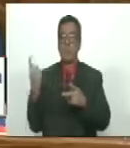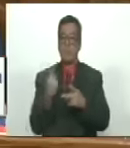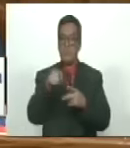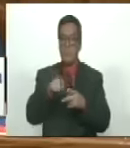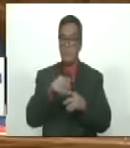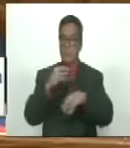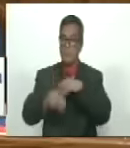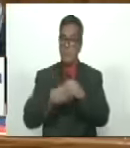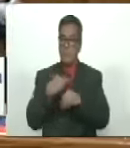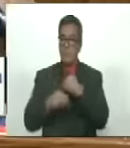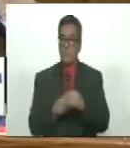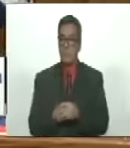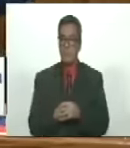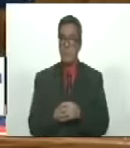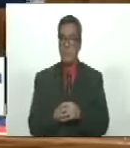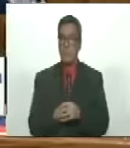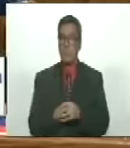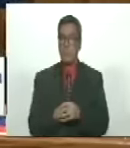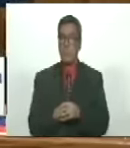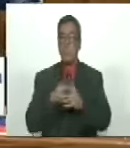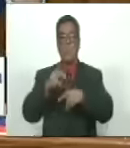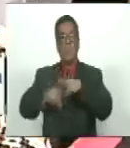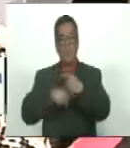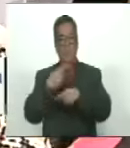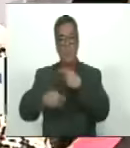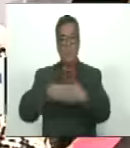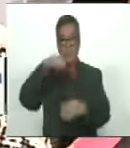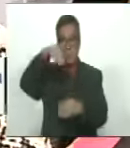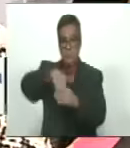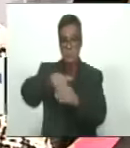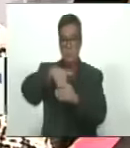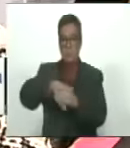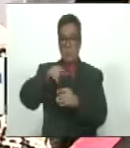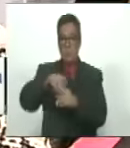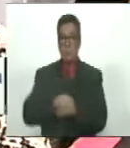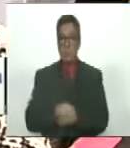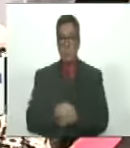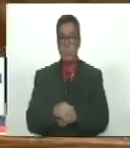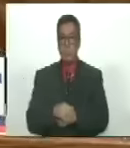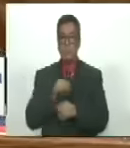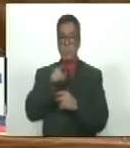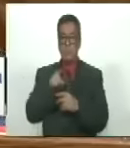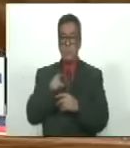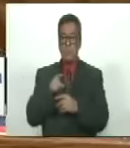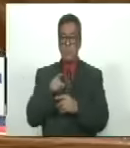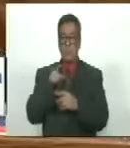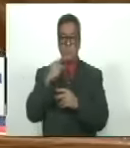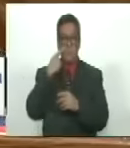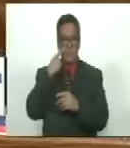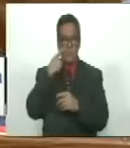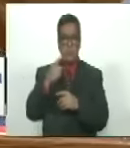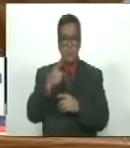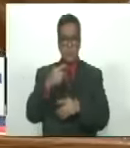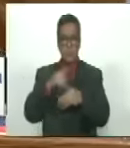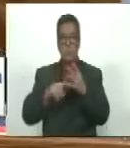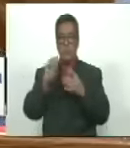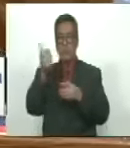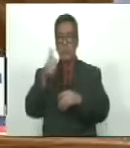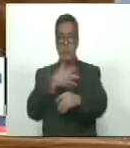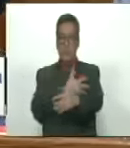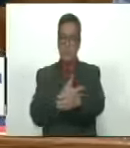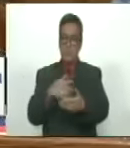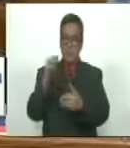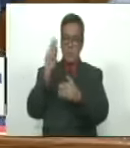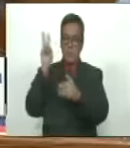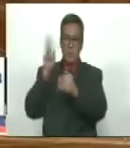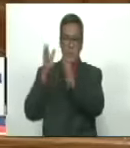indirectamente se ejerce a través de los procesos electorales. Entonces, cuando fueron 10 millones y medio de